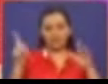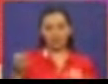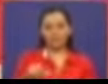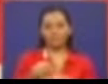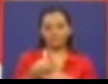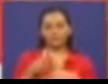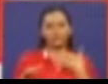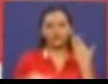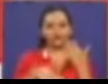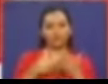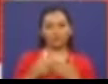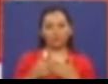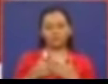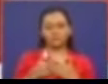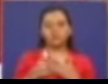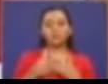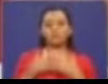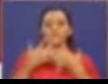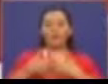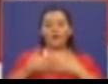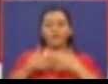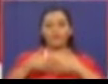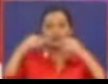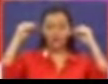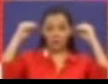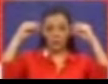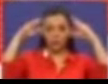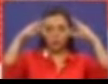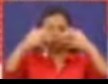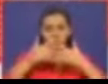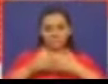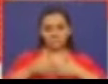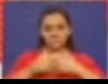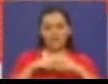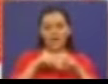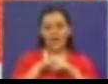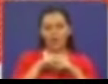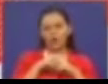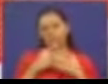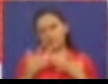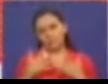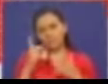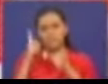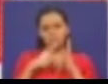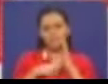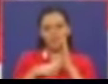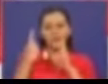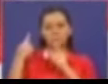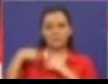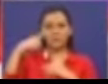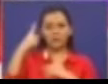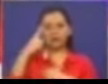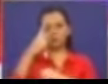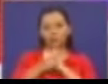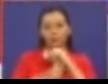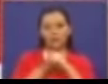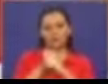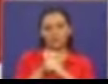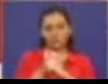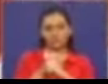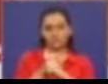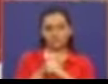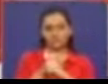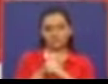funcionar las hidroeléctricas, porque entre otras cosas nos ahorrarán cerca de 1.000 millones anuales